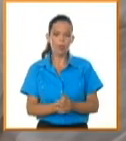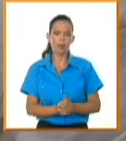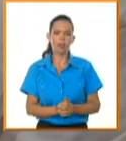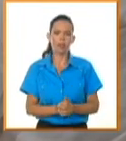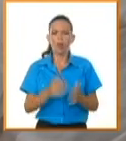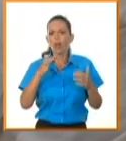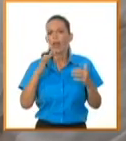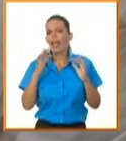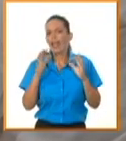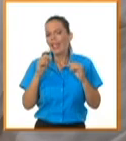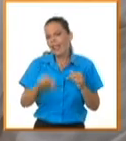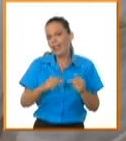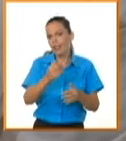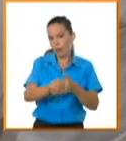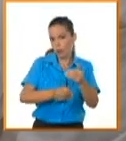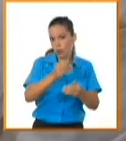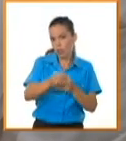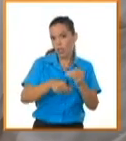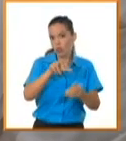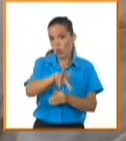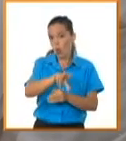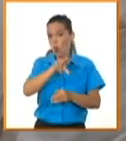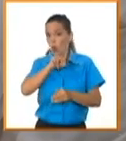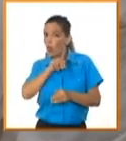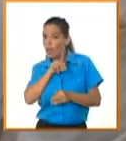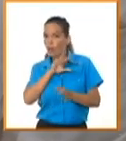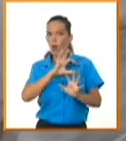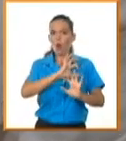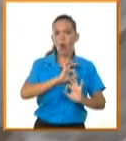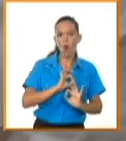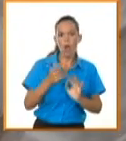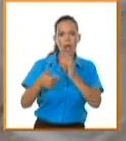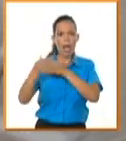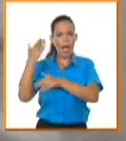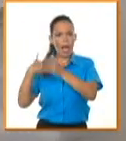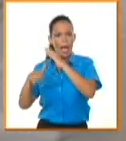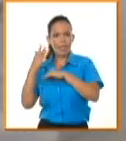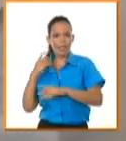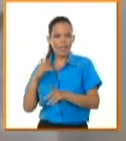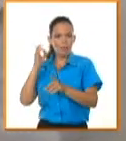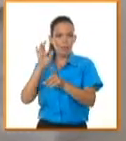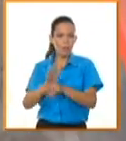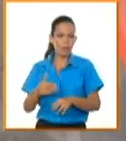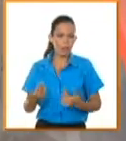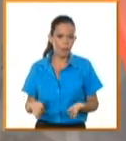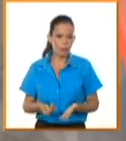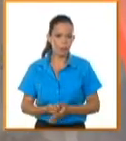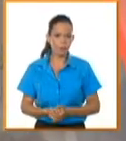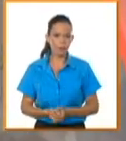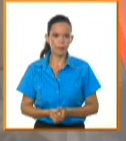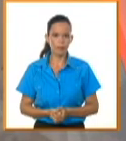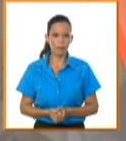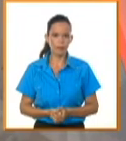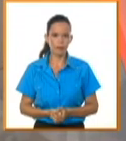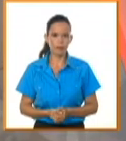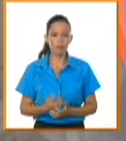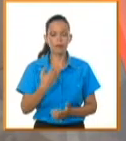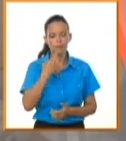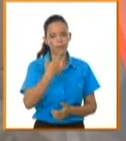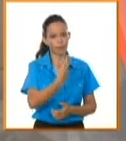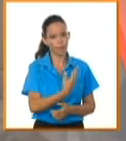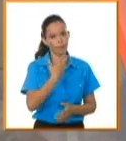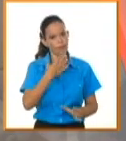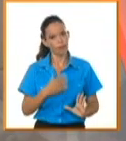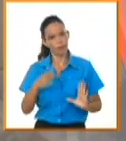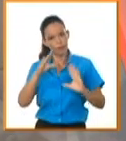proceso o es una continuidad de lo que ya la banca cubana venía haciendo Sí buenas noches Randy y vamos a agradecerte la